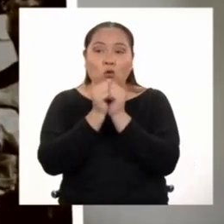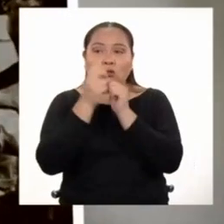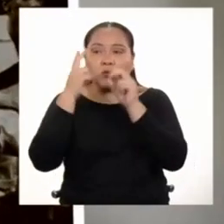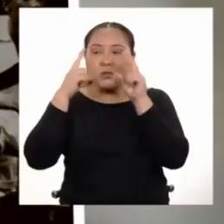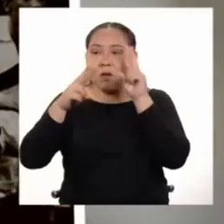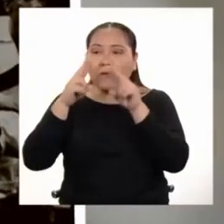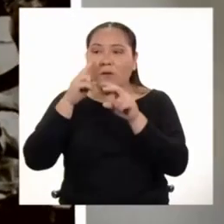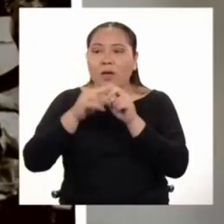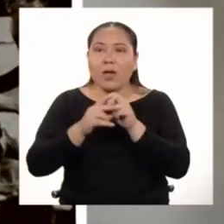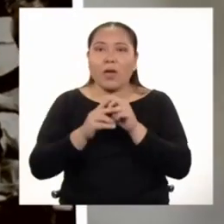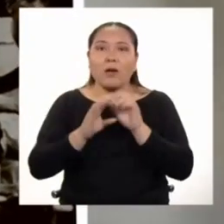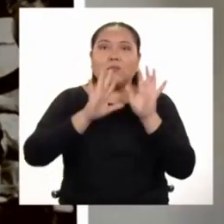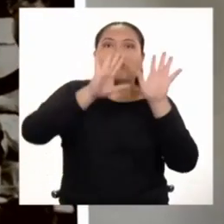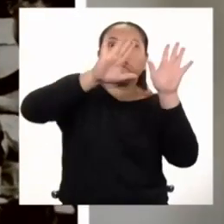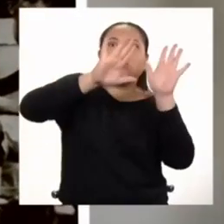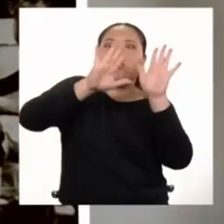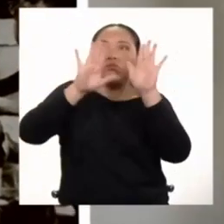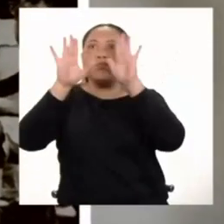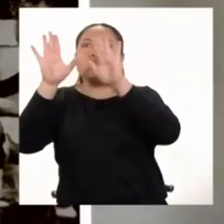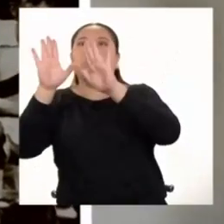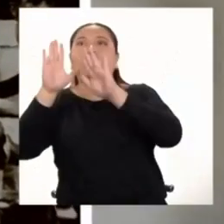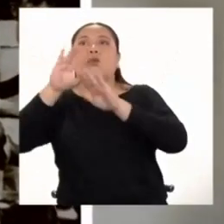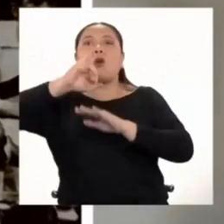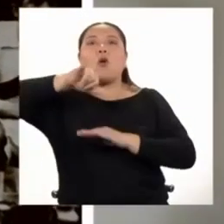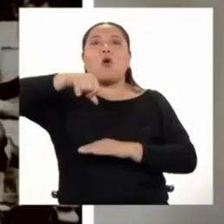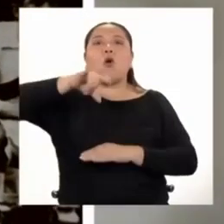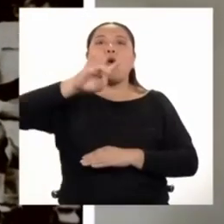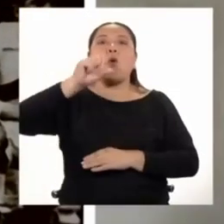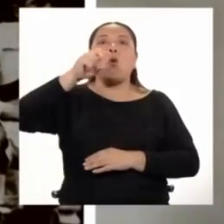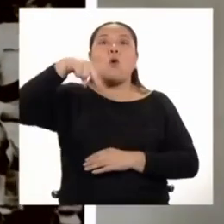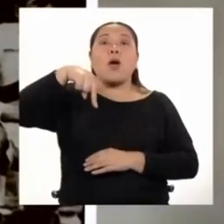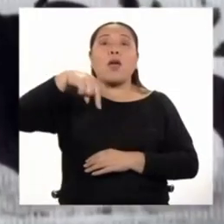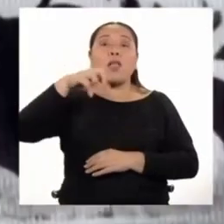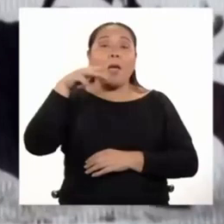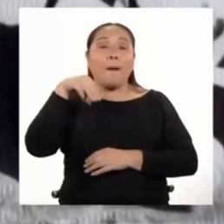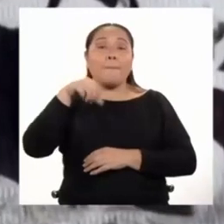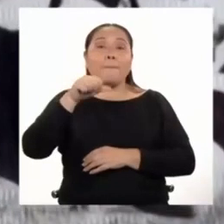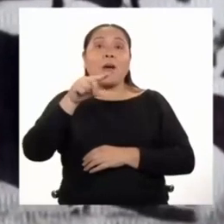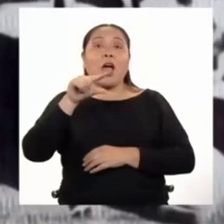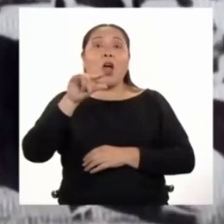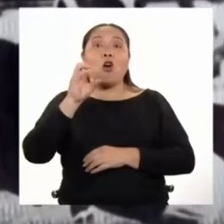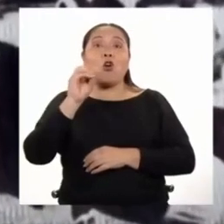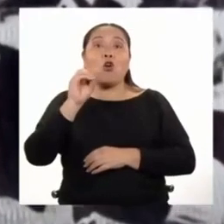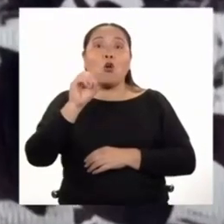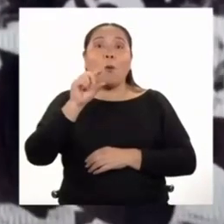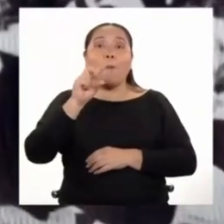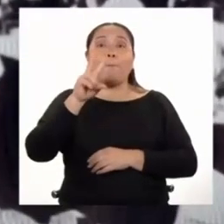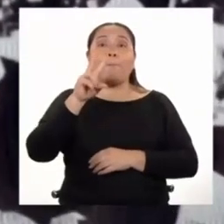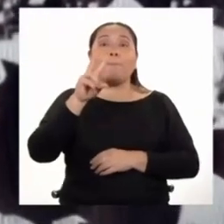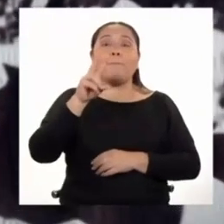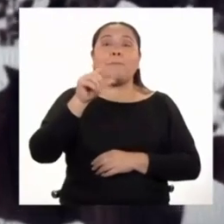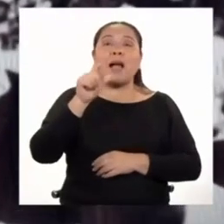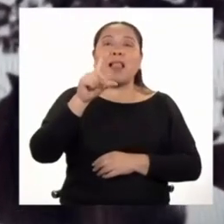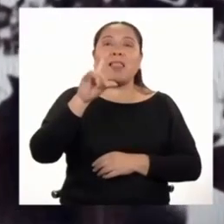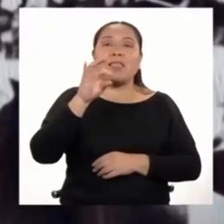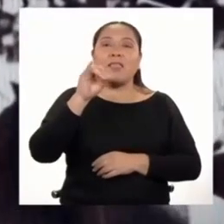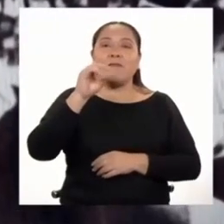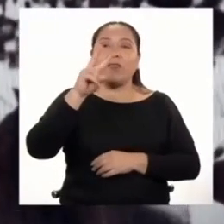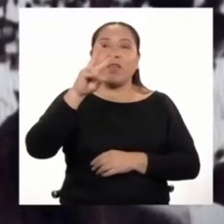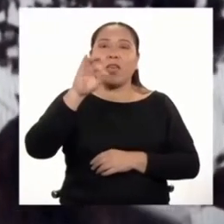el portero Juan el Mago Valdivieso.